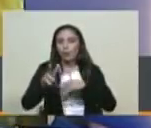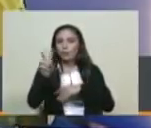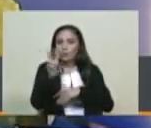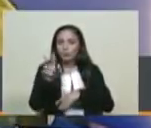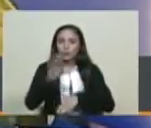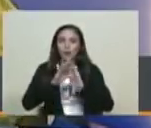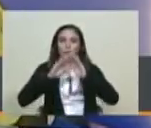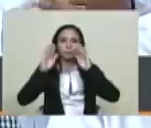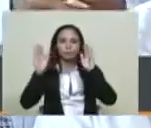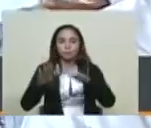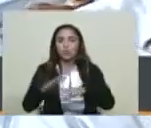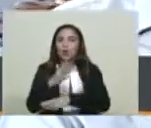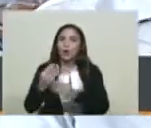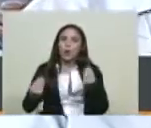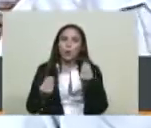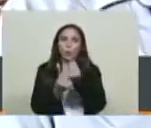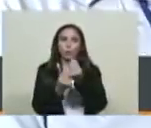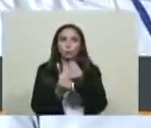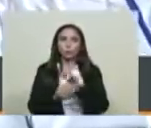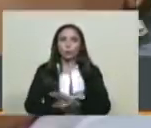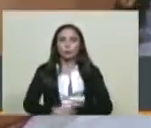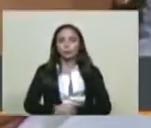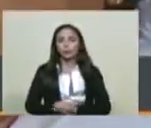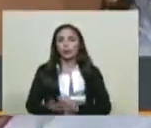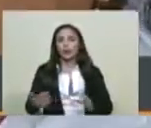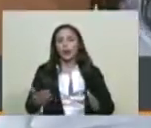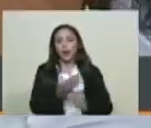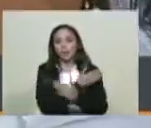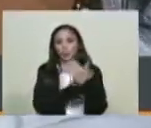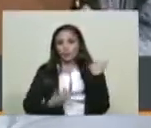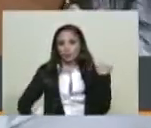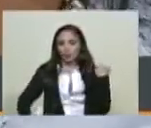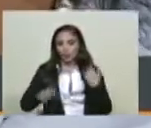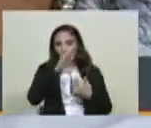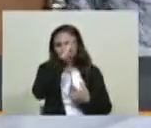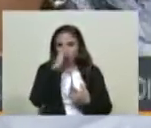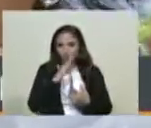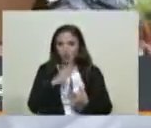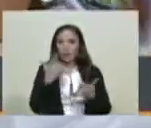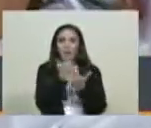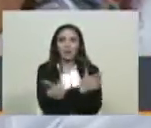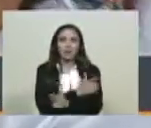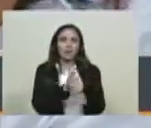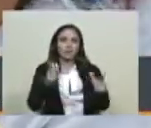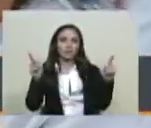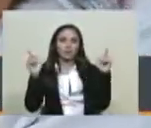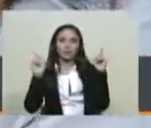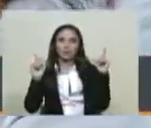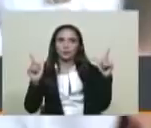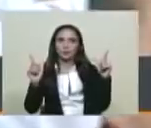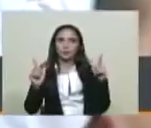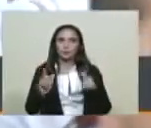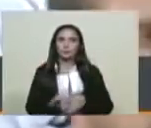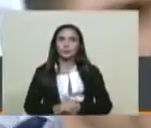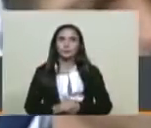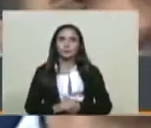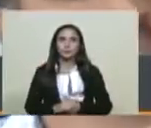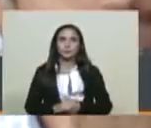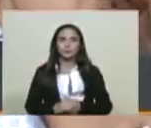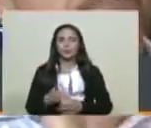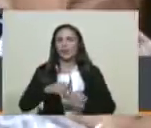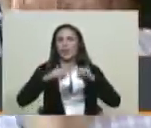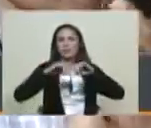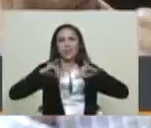Venezuela con la lucha. Lula libre. Los pueblos del mundo decimos Lula libre. Cese